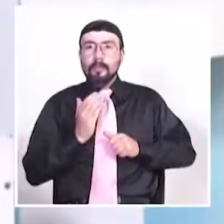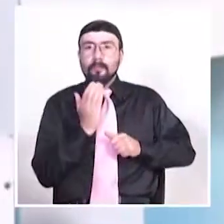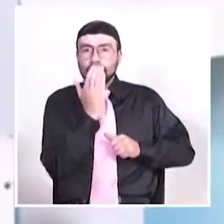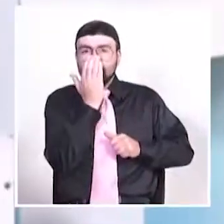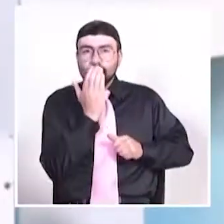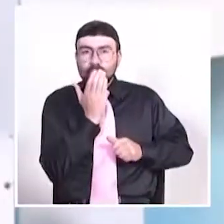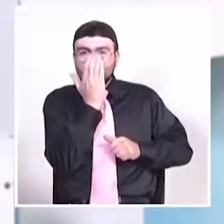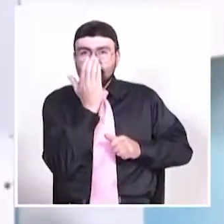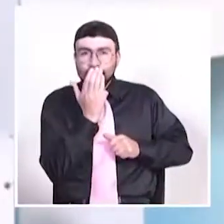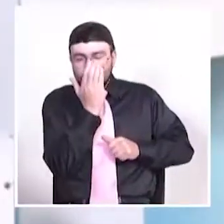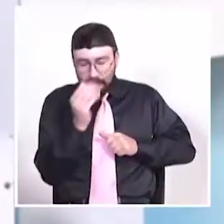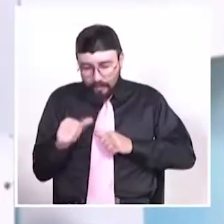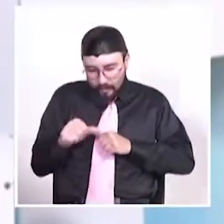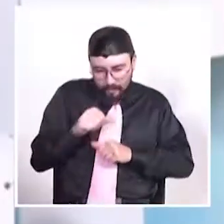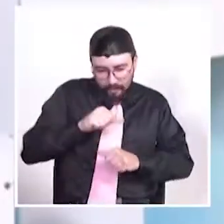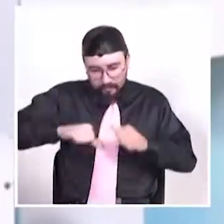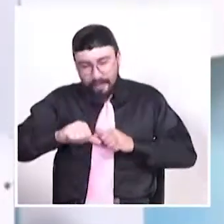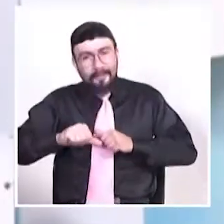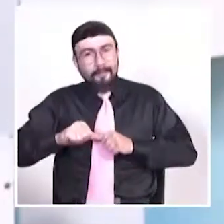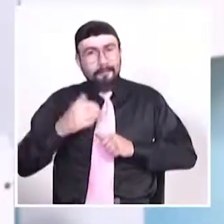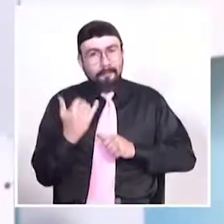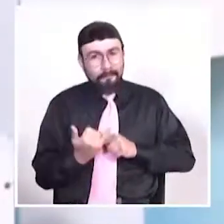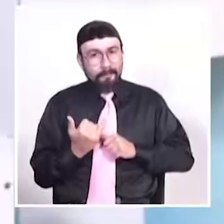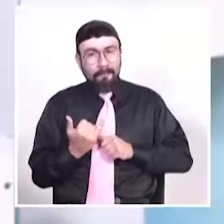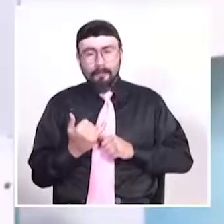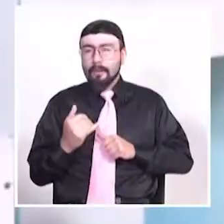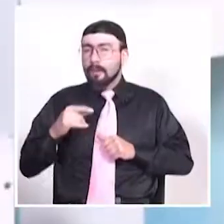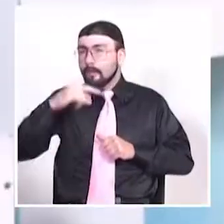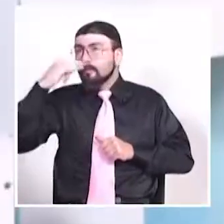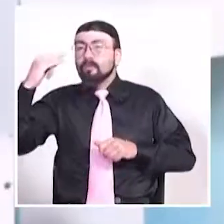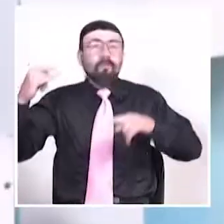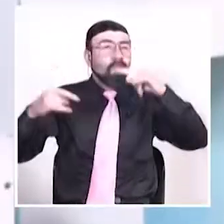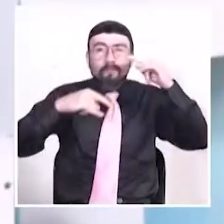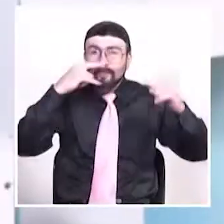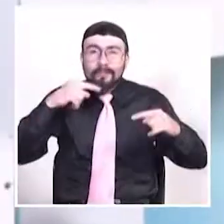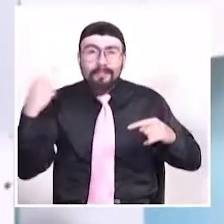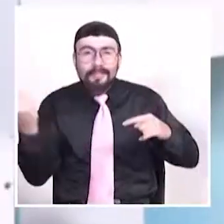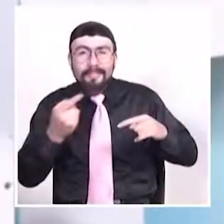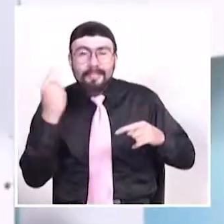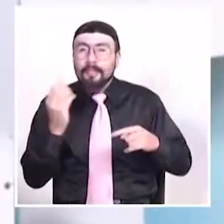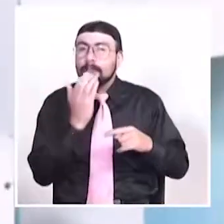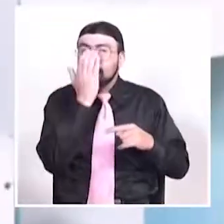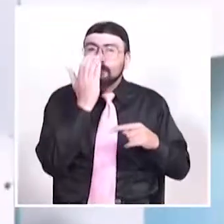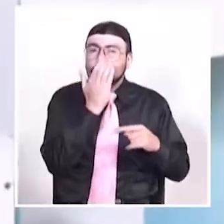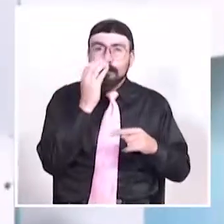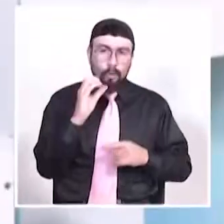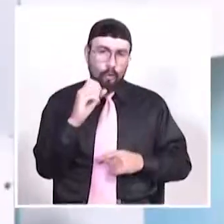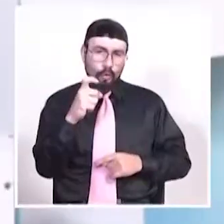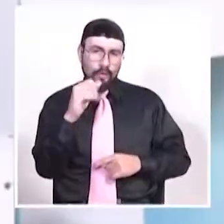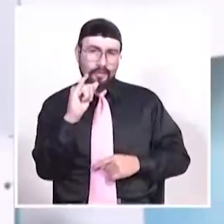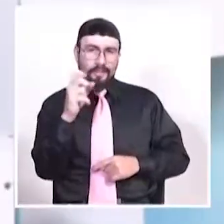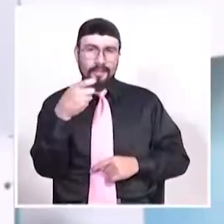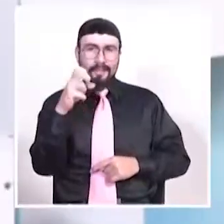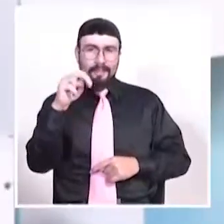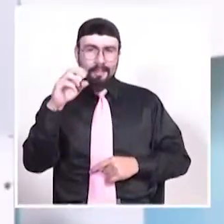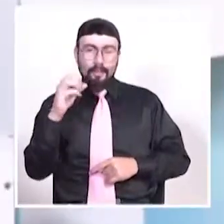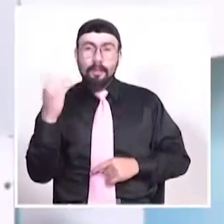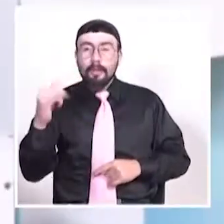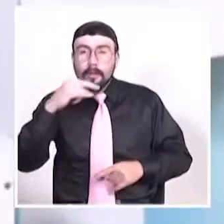estamos nosotros inhalando, del aire que hay disperso en un fluido que estamos nosotros